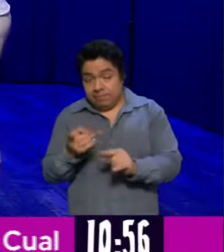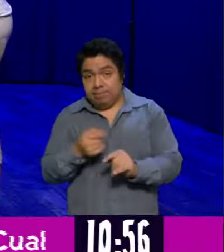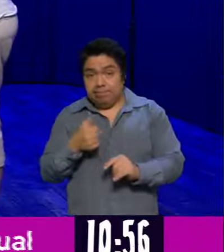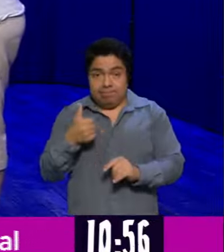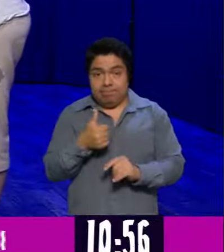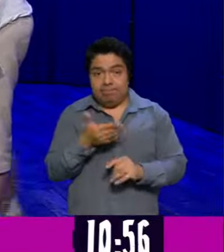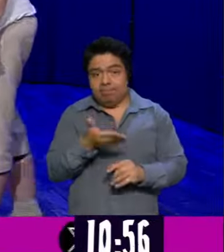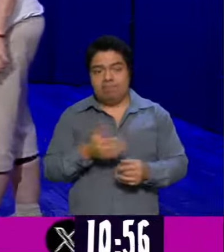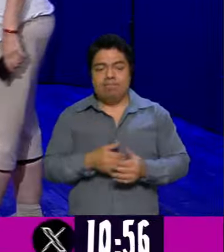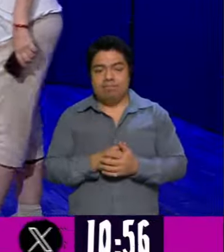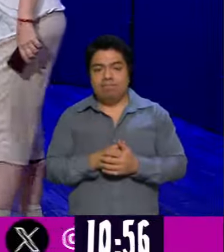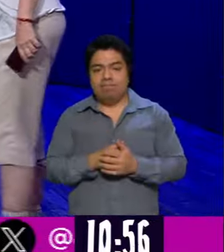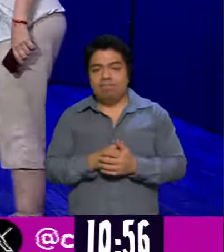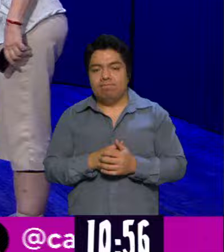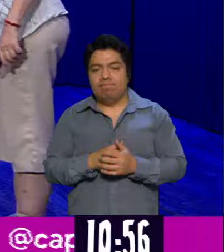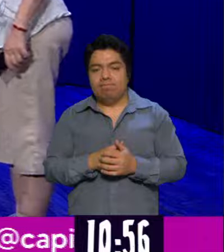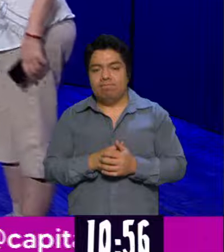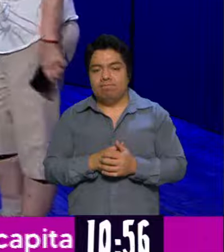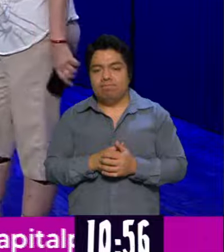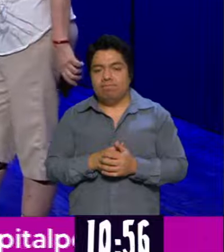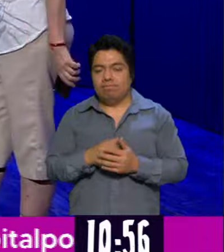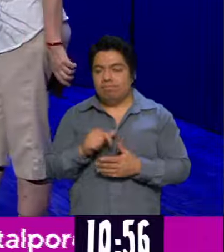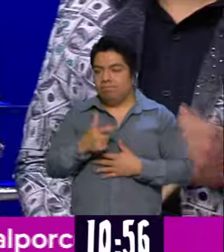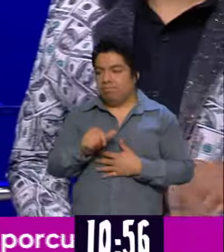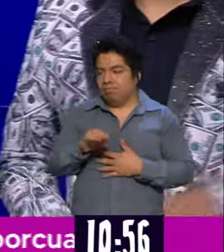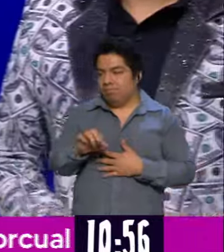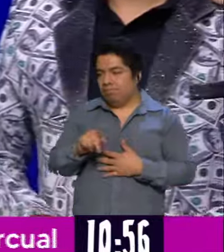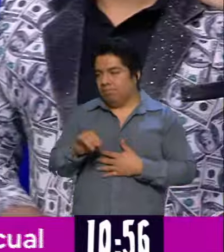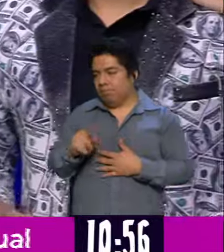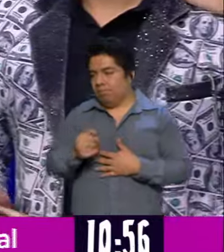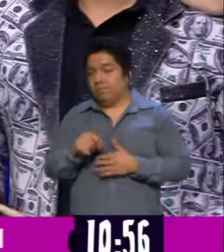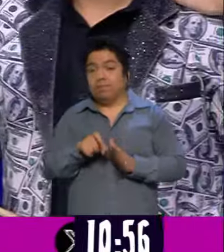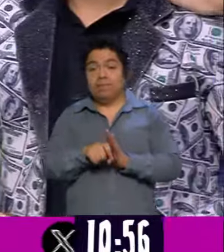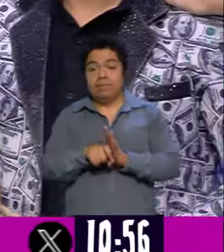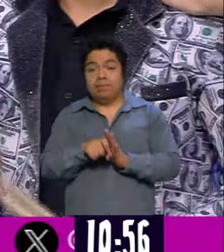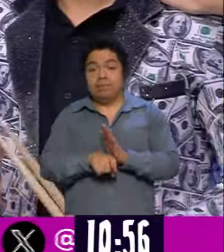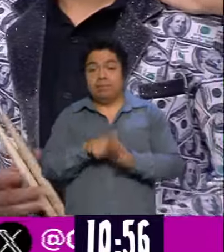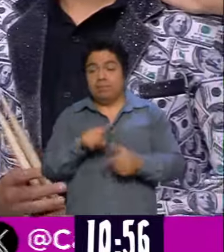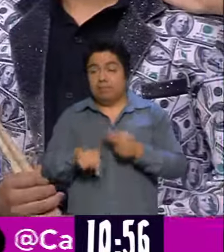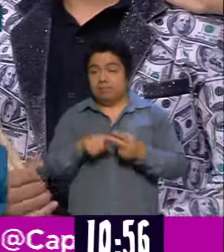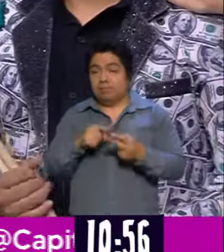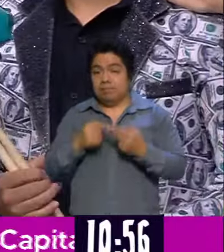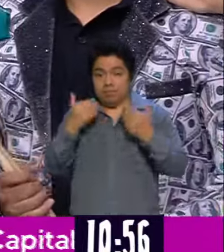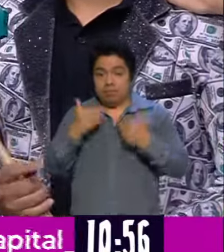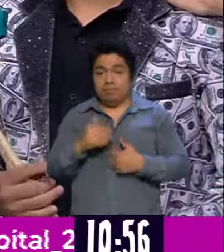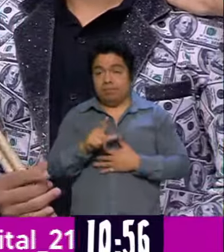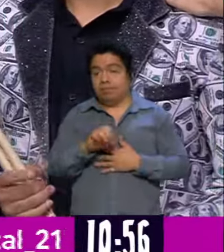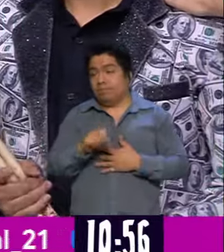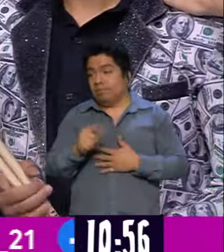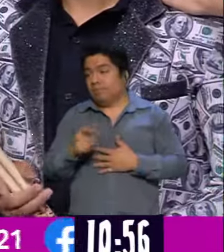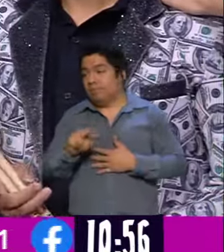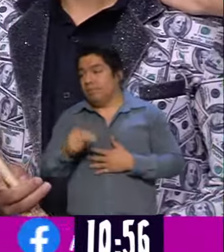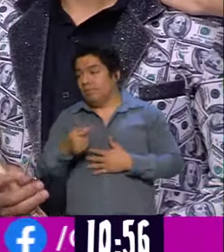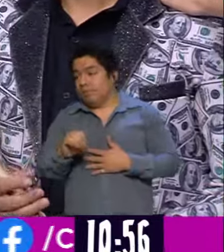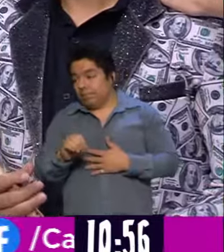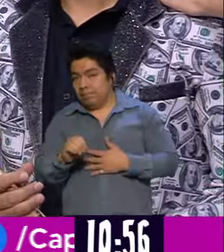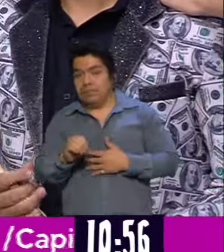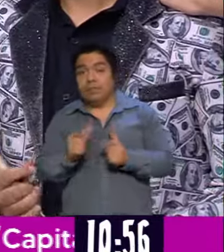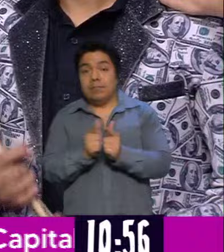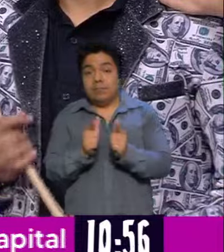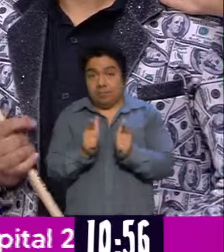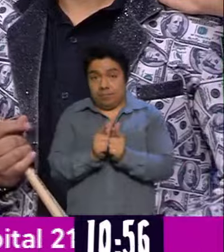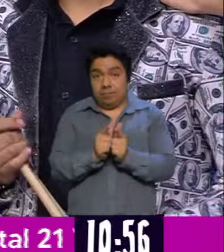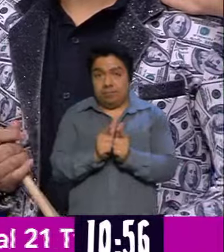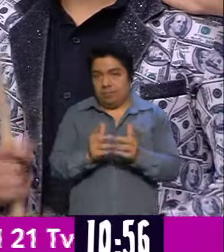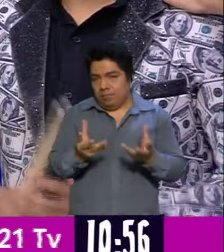alto proyecto. Yo estoy como Gael Proyecto Oficial en Instagram. Yo como Luis Proyecto, al grupo lo pueden seguir en